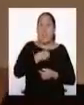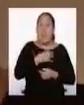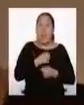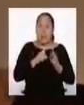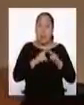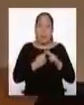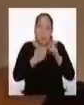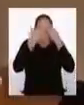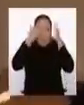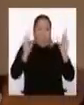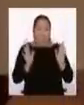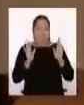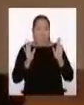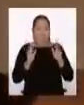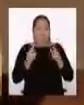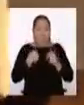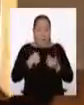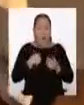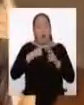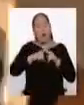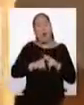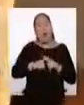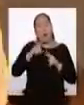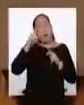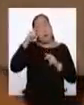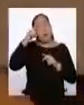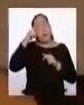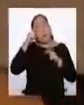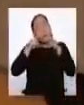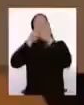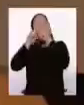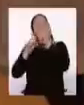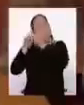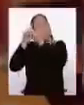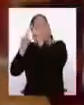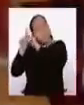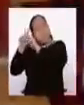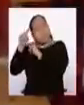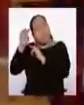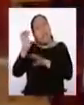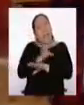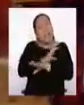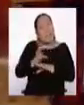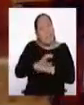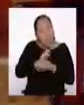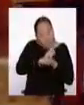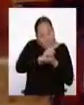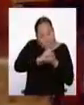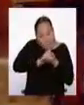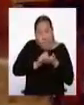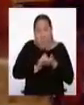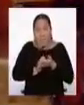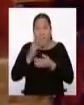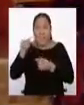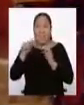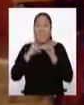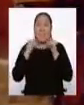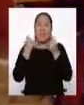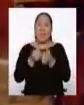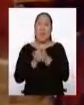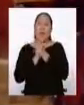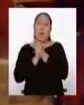sin ni siquiera darme cuenta, de pronto me empezaban a aparecer canciones en la cabeza, hasta que este grupo de amigos